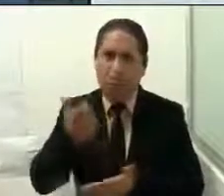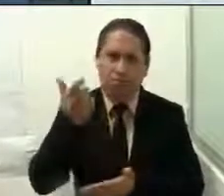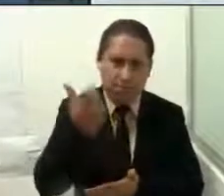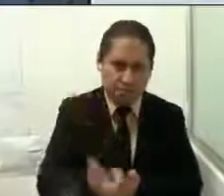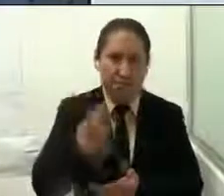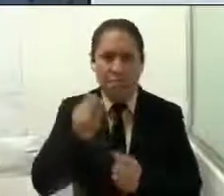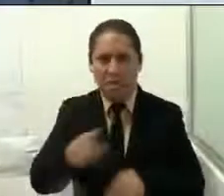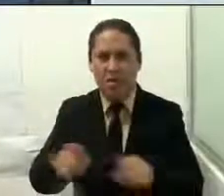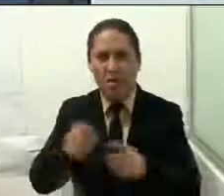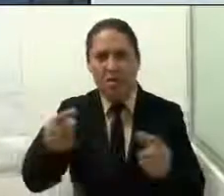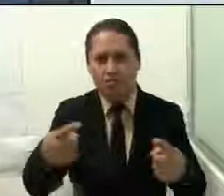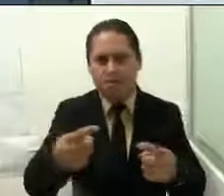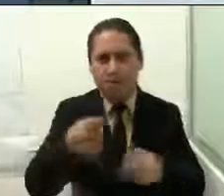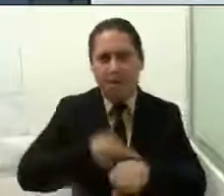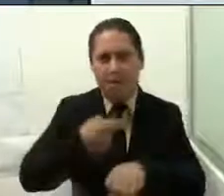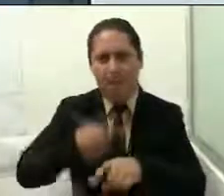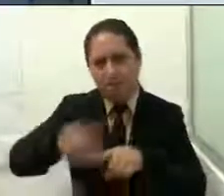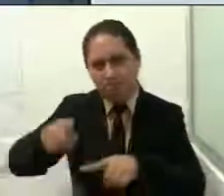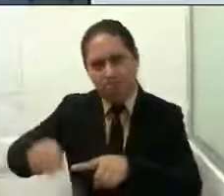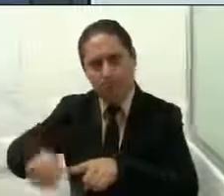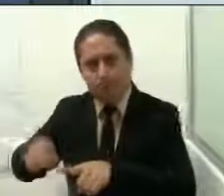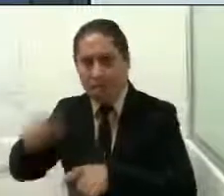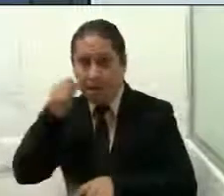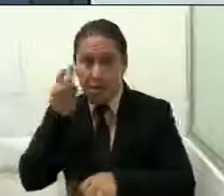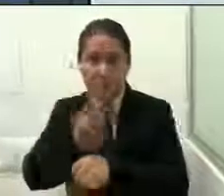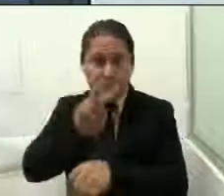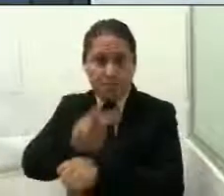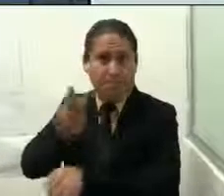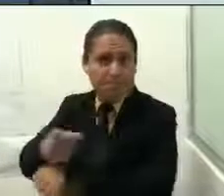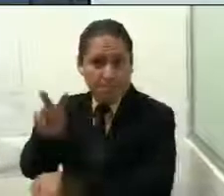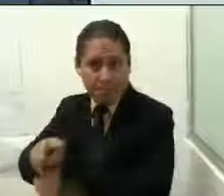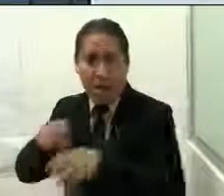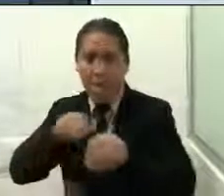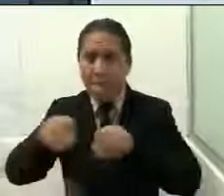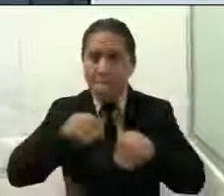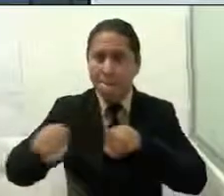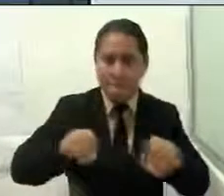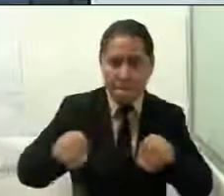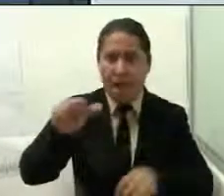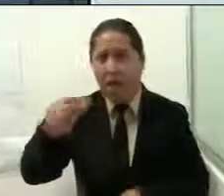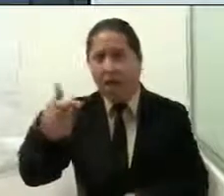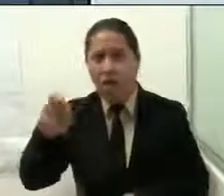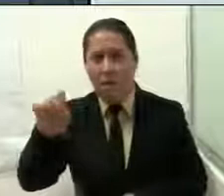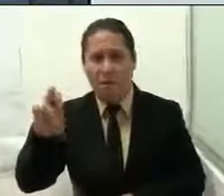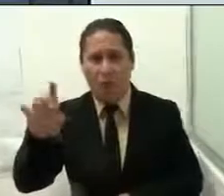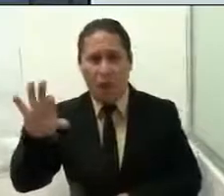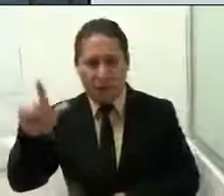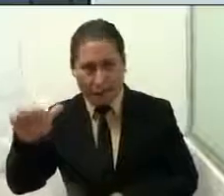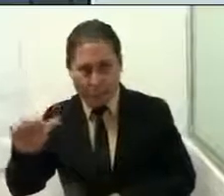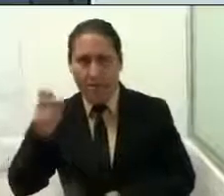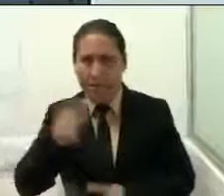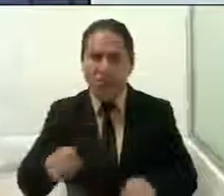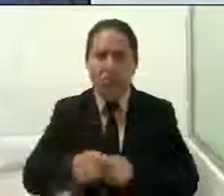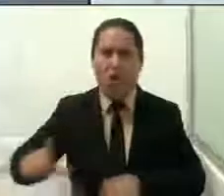de plagas y enfermedades y el monitoreo de la movilización agropecuaria con ello el